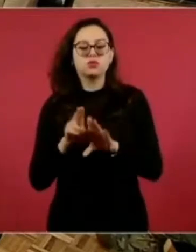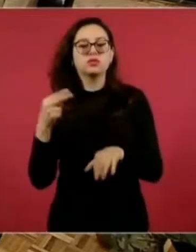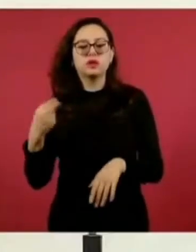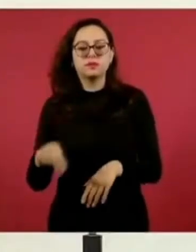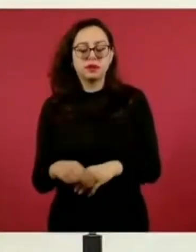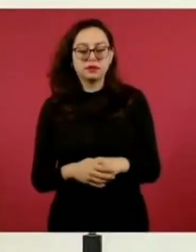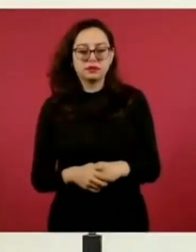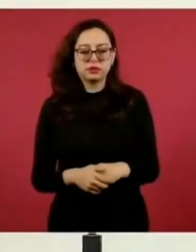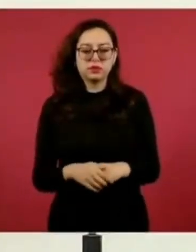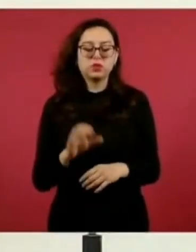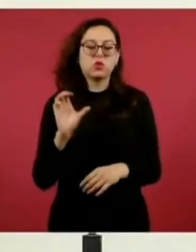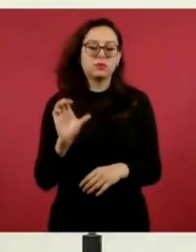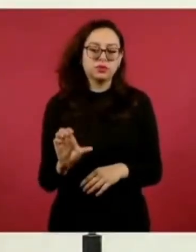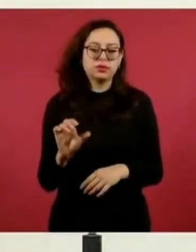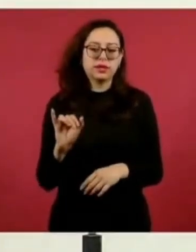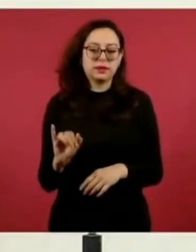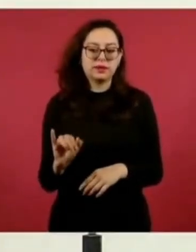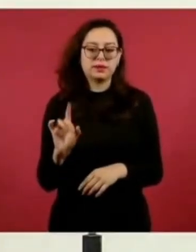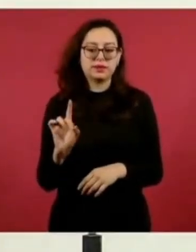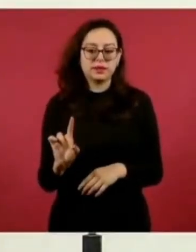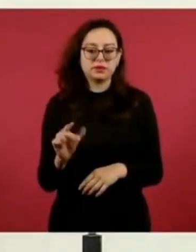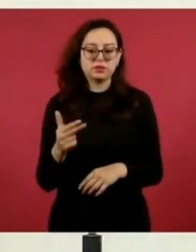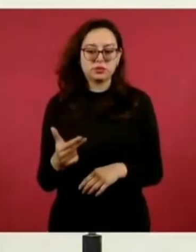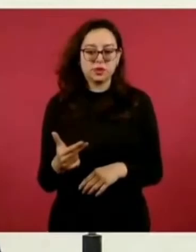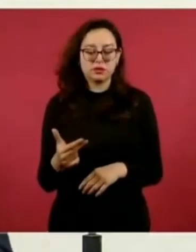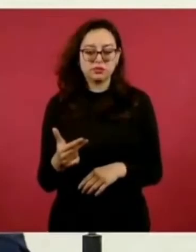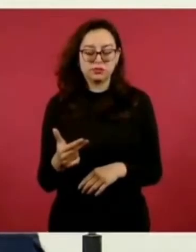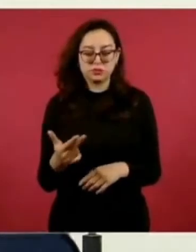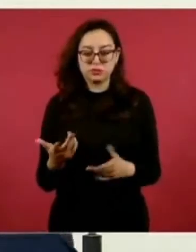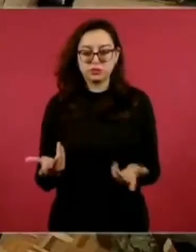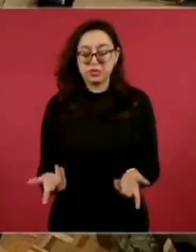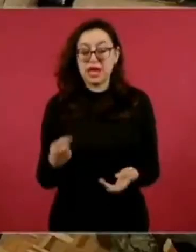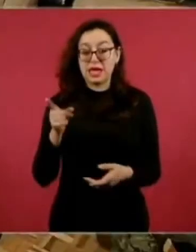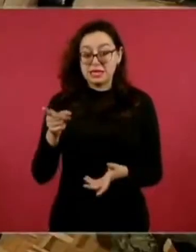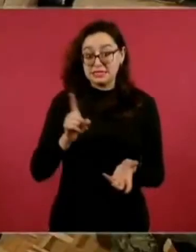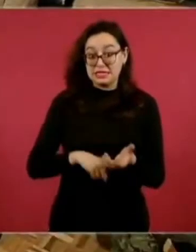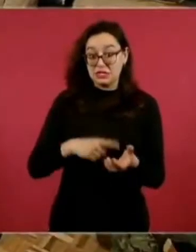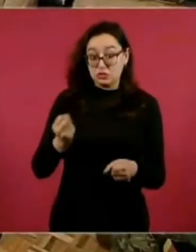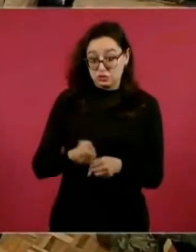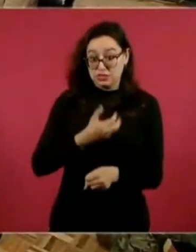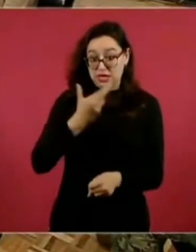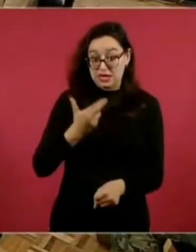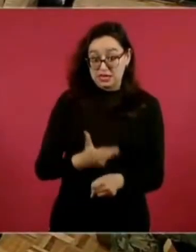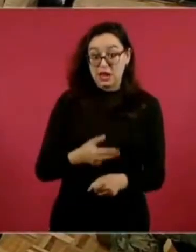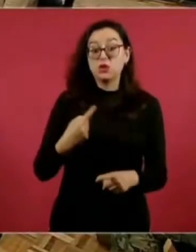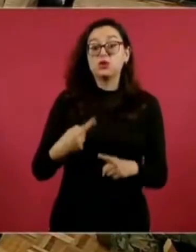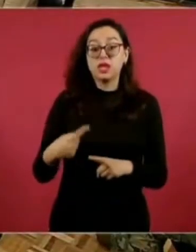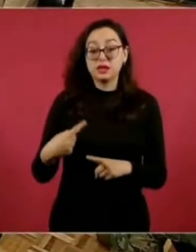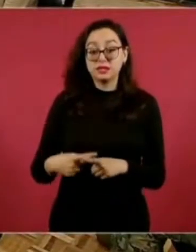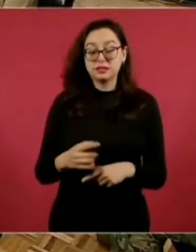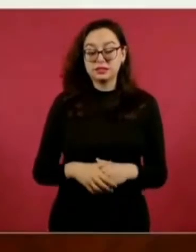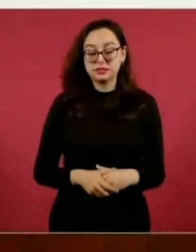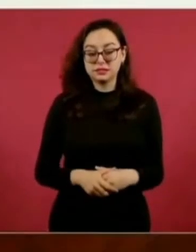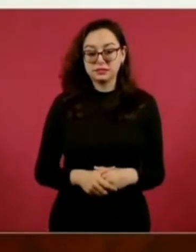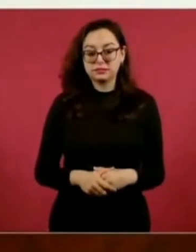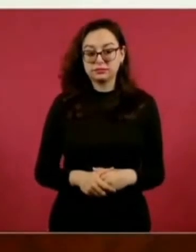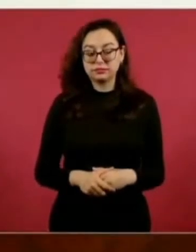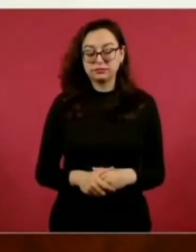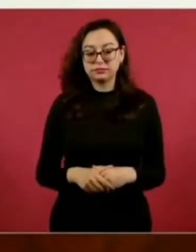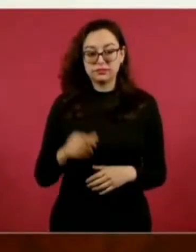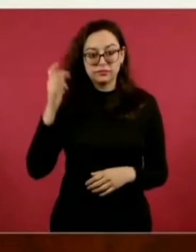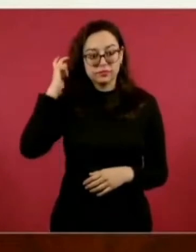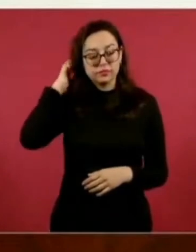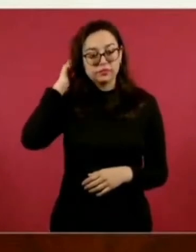Comisión Interamericana de Derechos Humanos. ¿Saben quién fue secretario general? Ejecutivo.